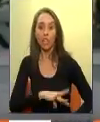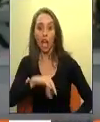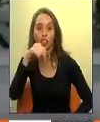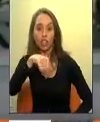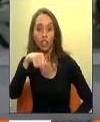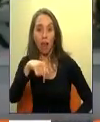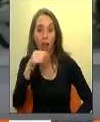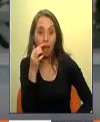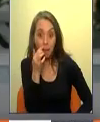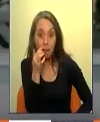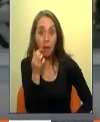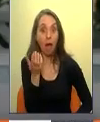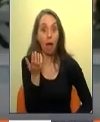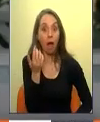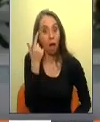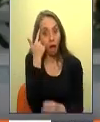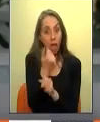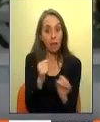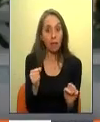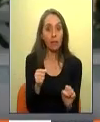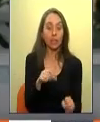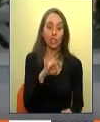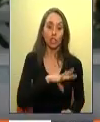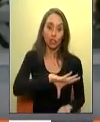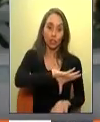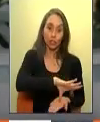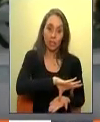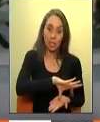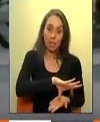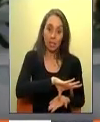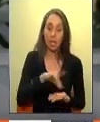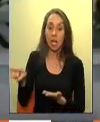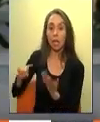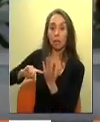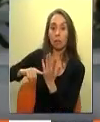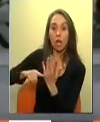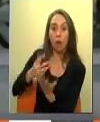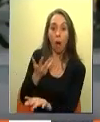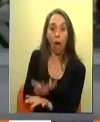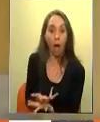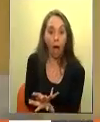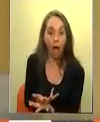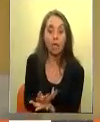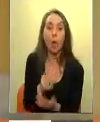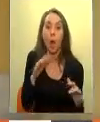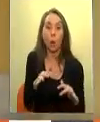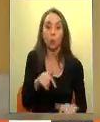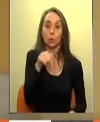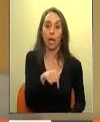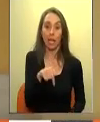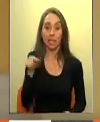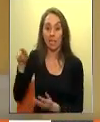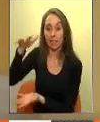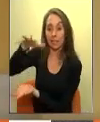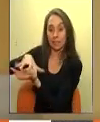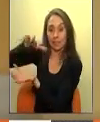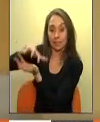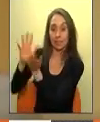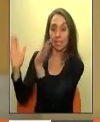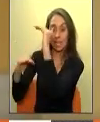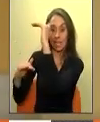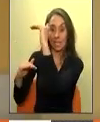y es una cosa increíble que nosotros como país tengamos esta tecnología y sobre todo aplicada acá. Este ventilador mecánico de